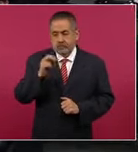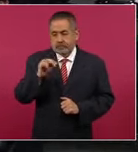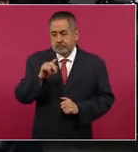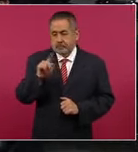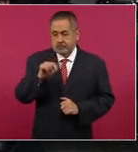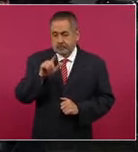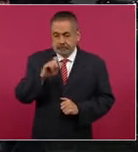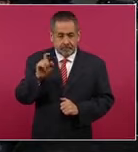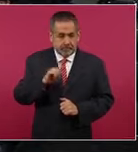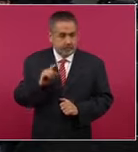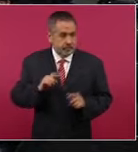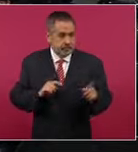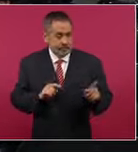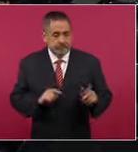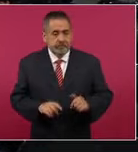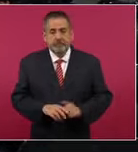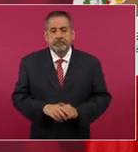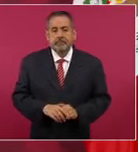pues